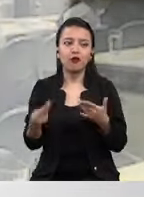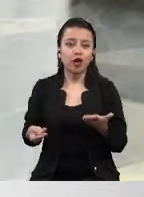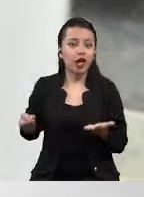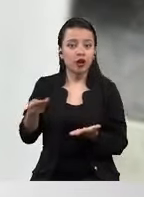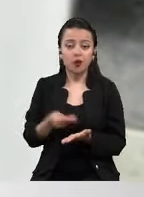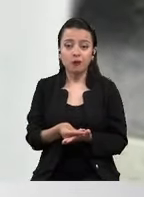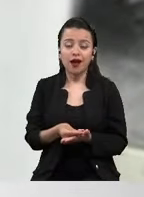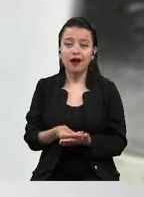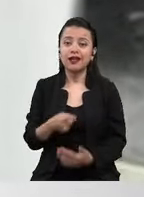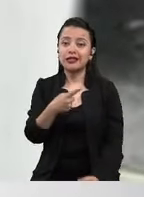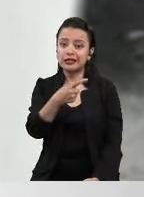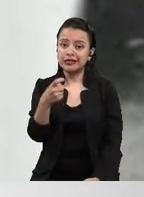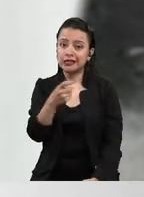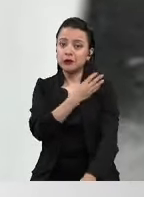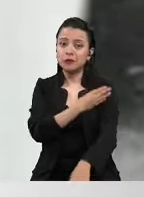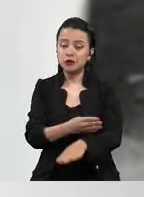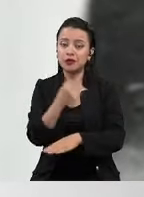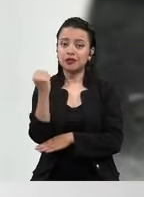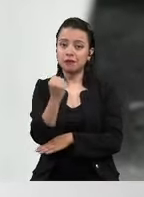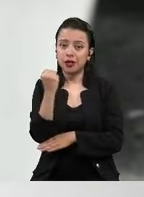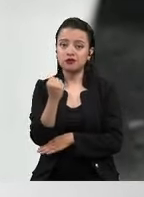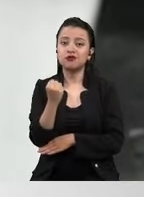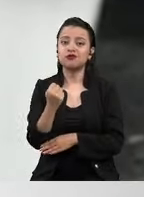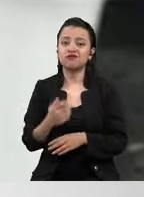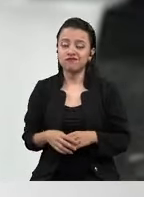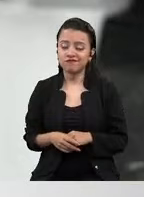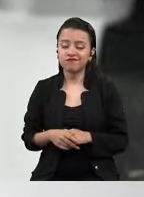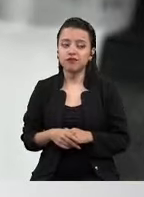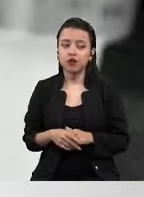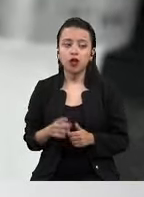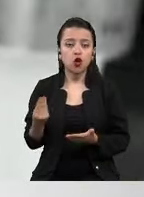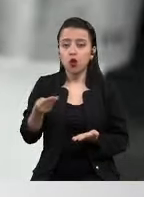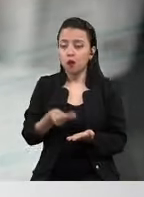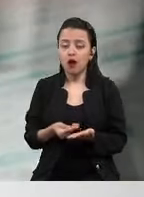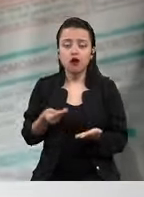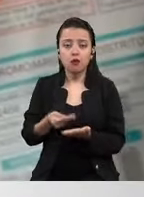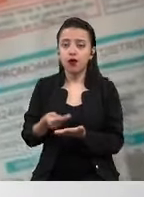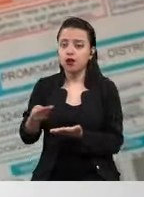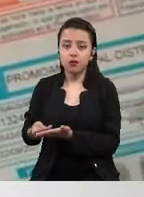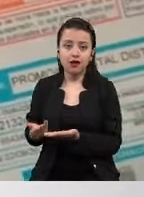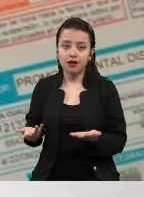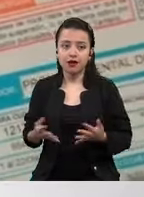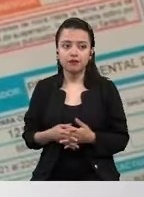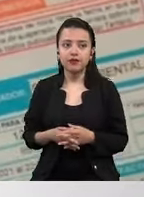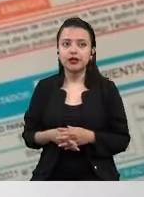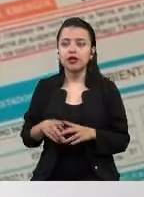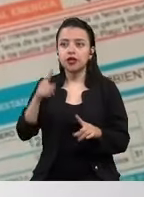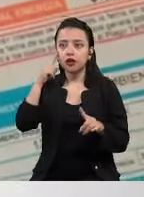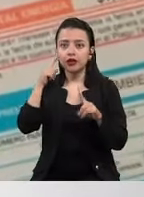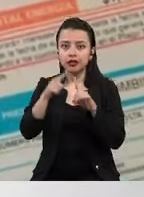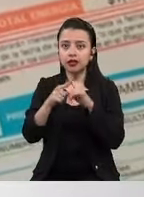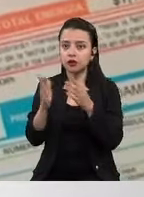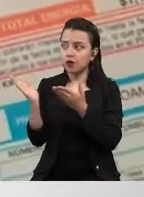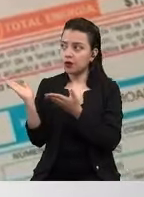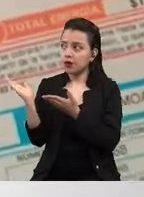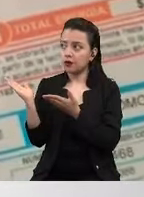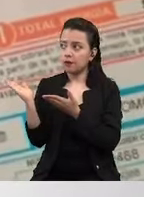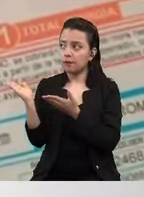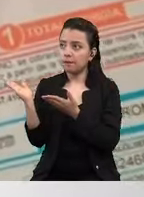100 billones de pesos y lo que se pretende con esta facturación electrónica Pero